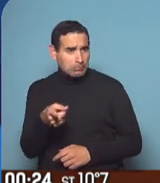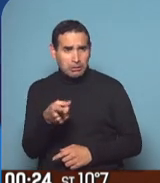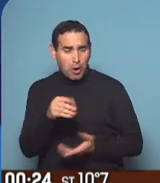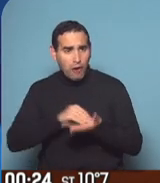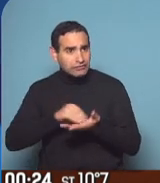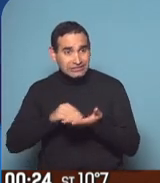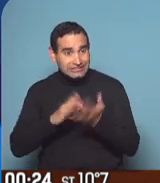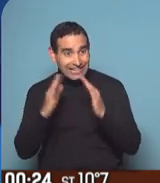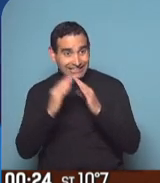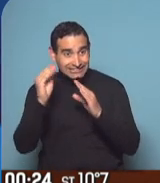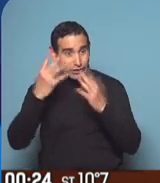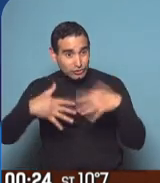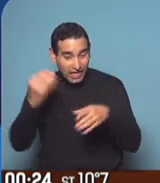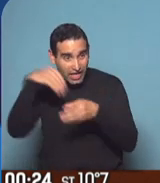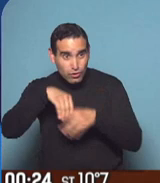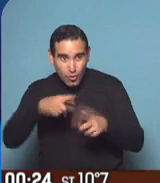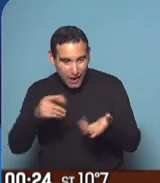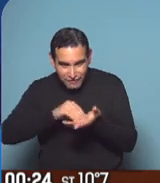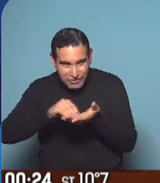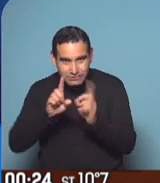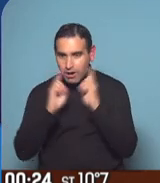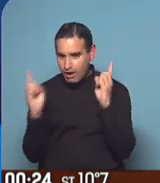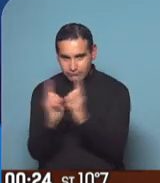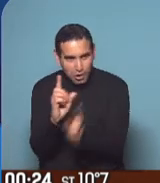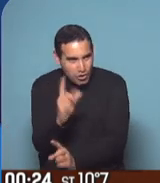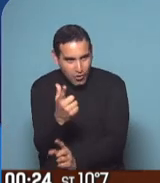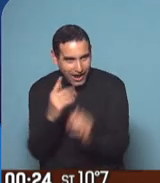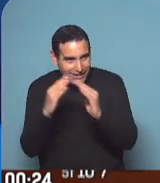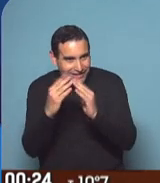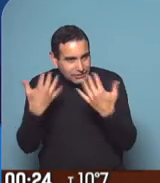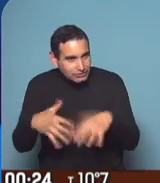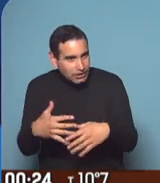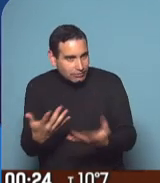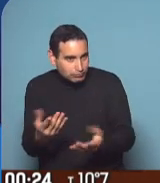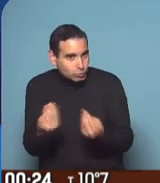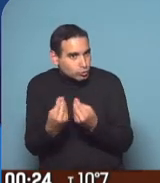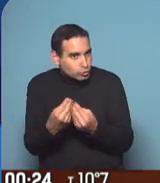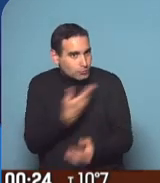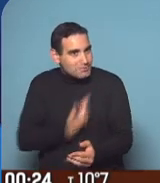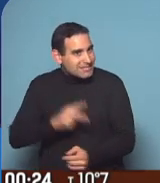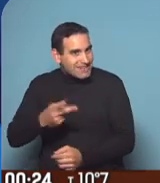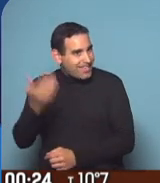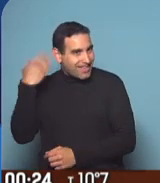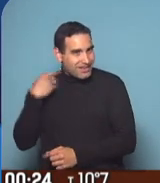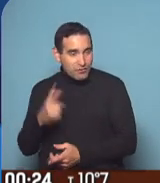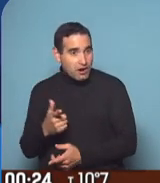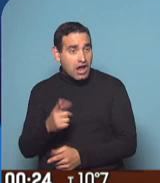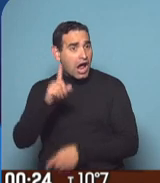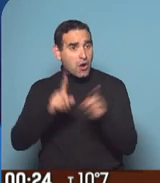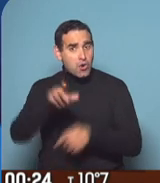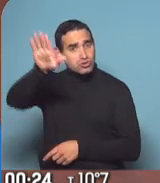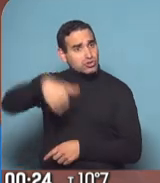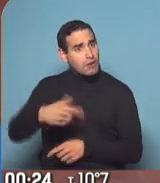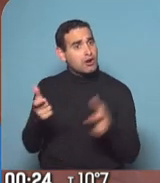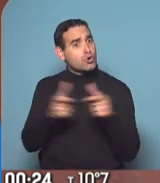oficina en la casa rosada ni siquiera un despacho físicamente hablando en la casa rosada muchos vicepresidentes no eran convocados a reuniones